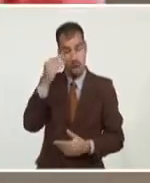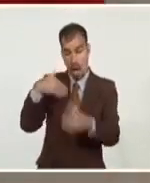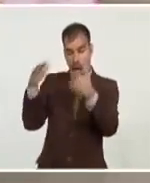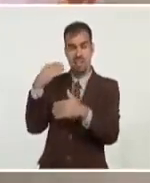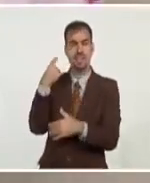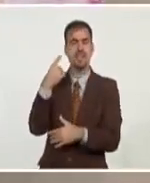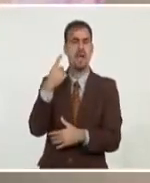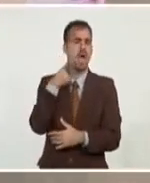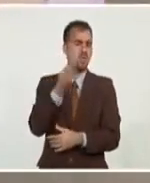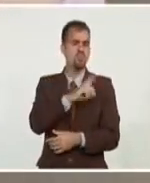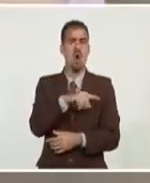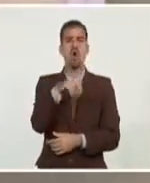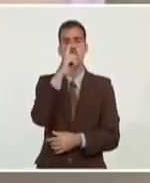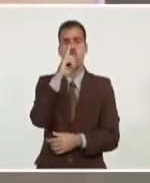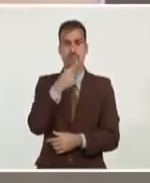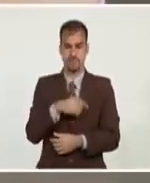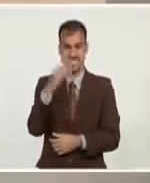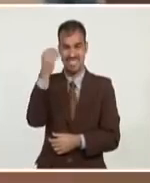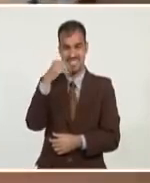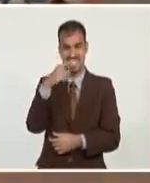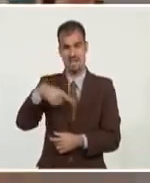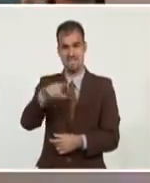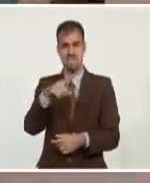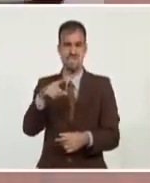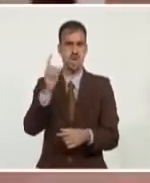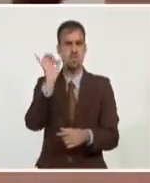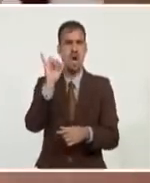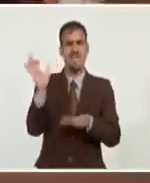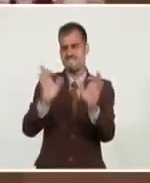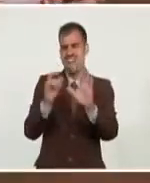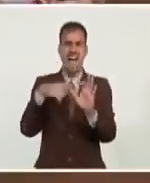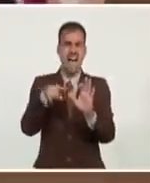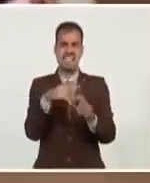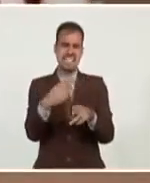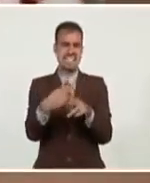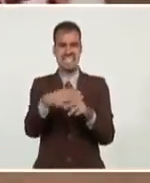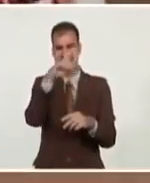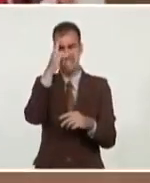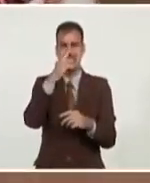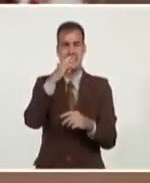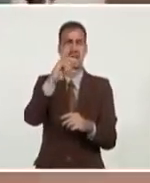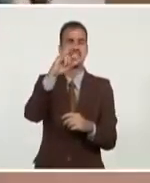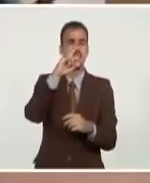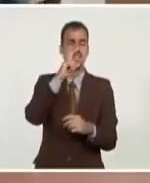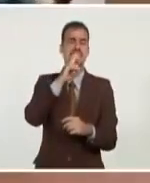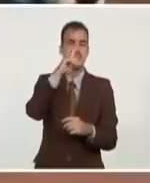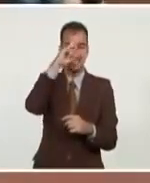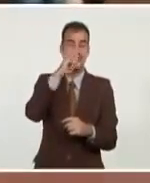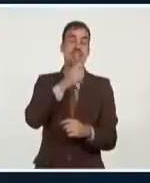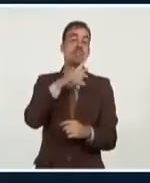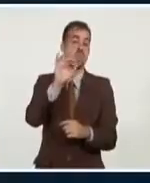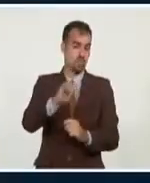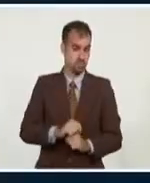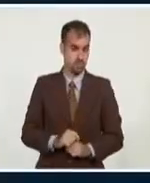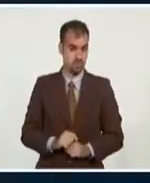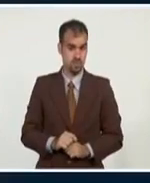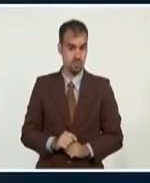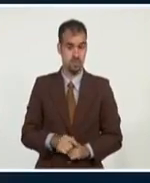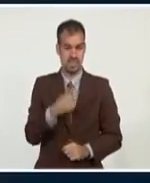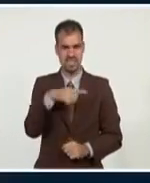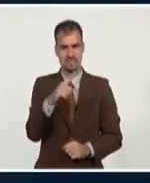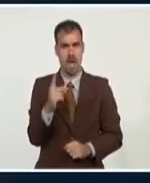noviembre, la llamada farsa de San Isidro, que buscaba solidaridad con un sancionado por desacato de pésima conducta social. Dos